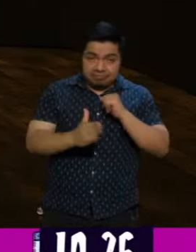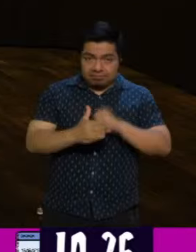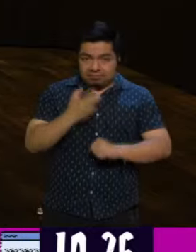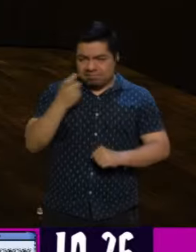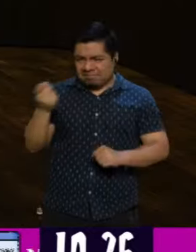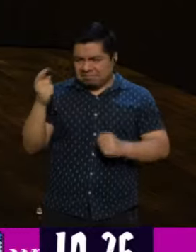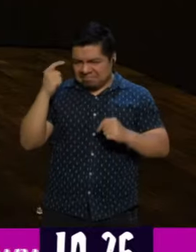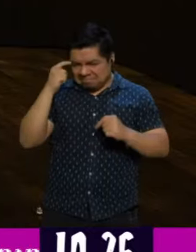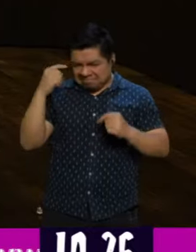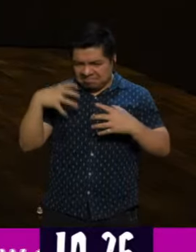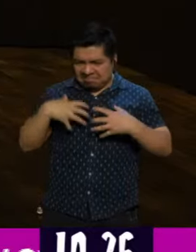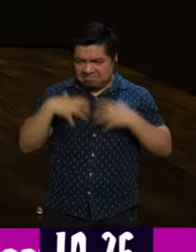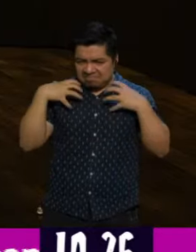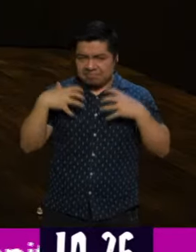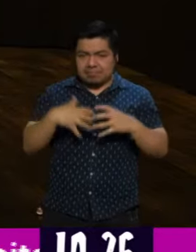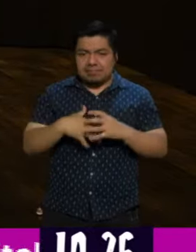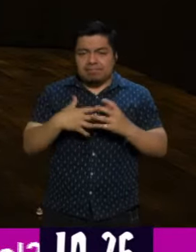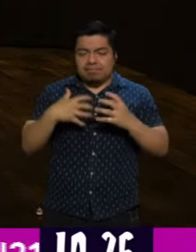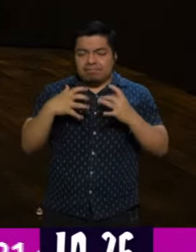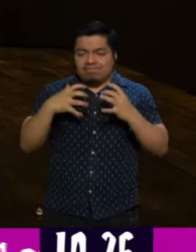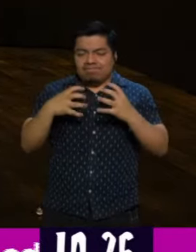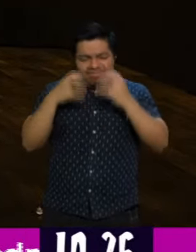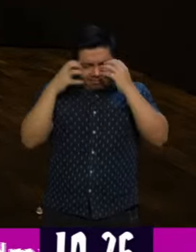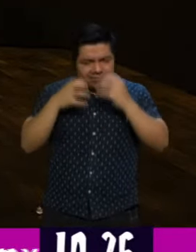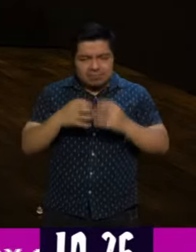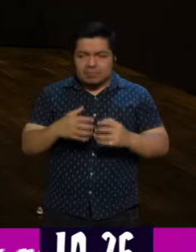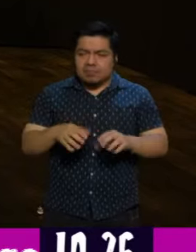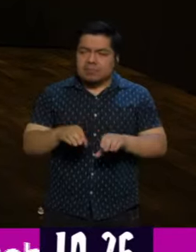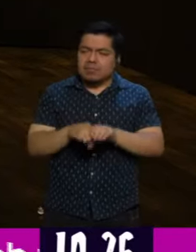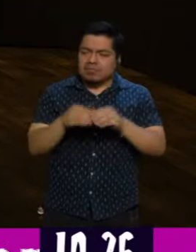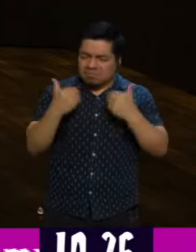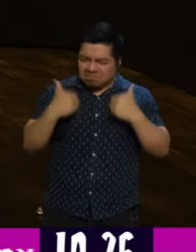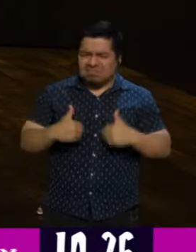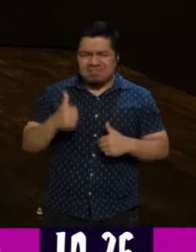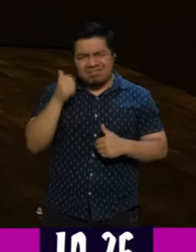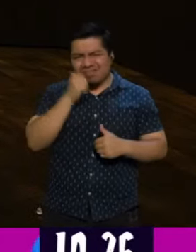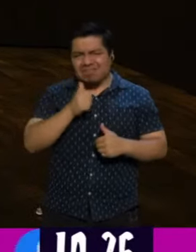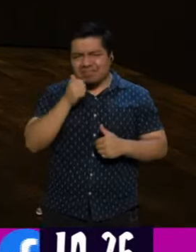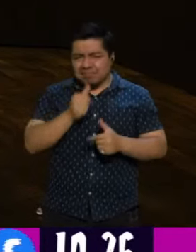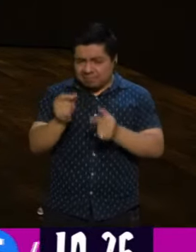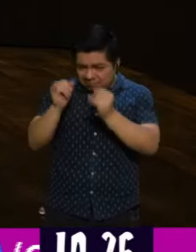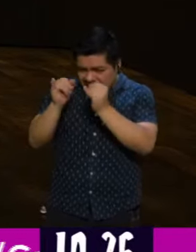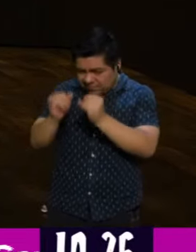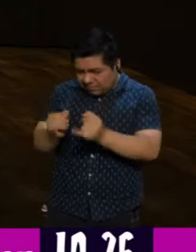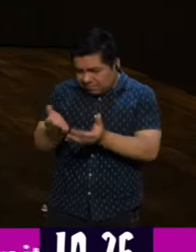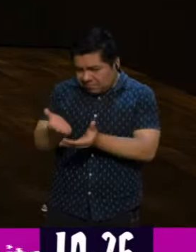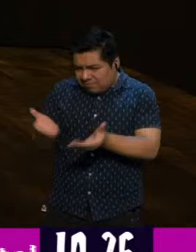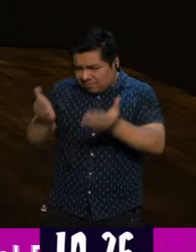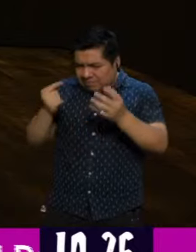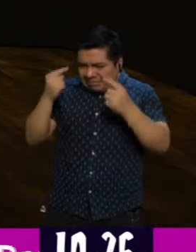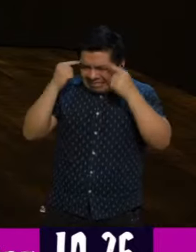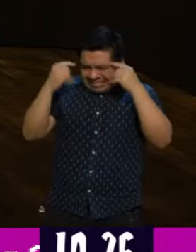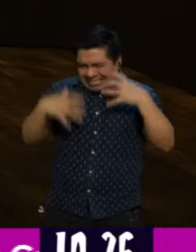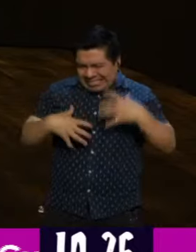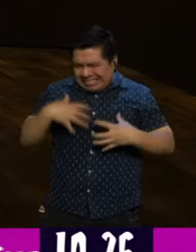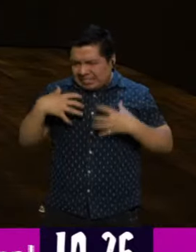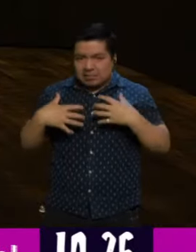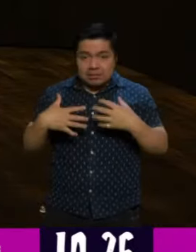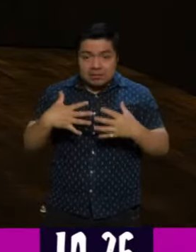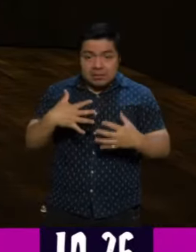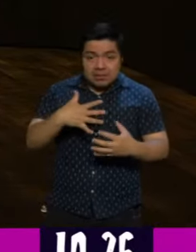pusiste como te pusiste. ¿Cómo me puse si me puedes decir? Así como estás, todo exaltado. ¿Exaltado